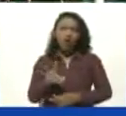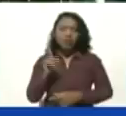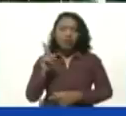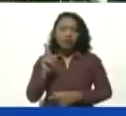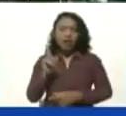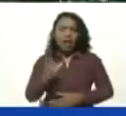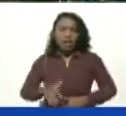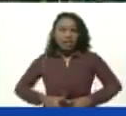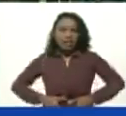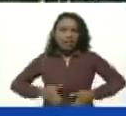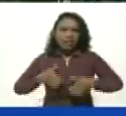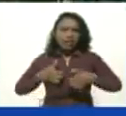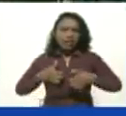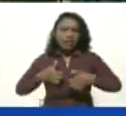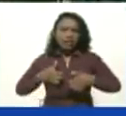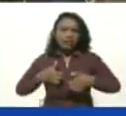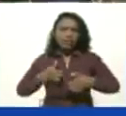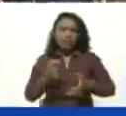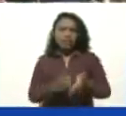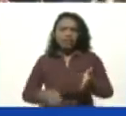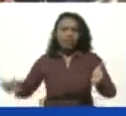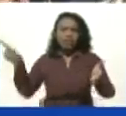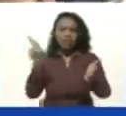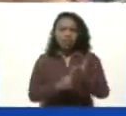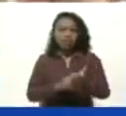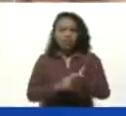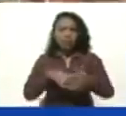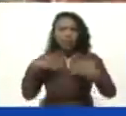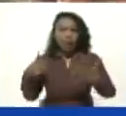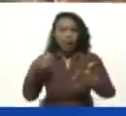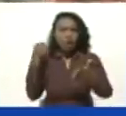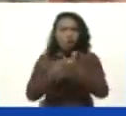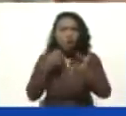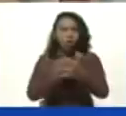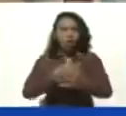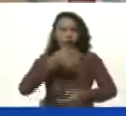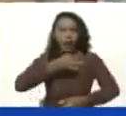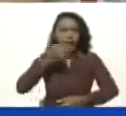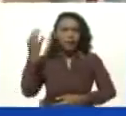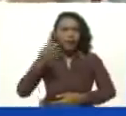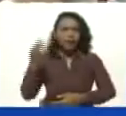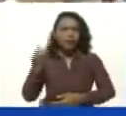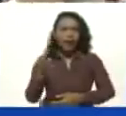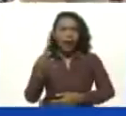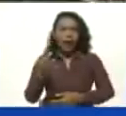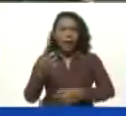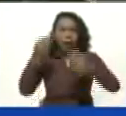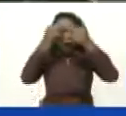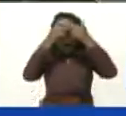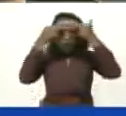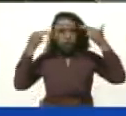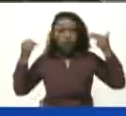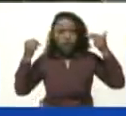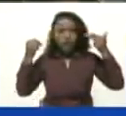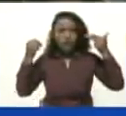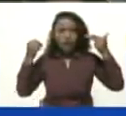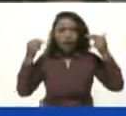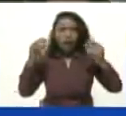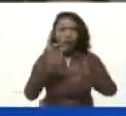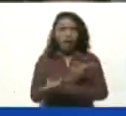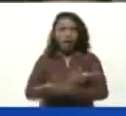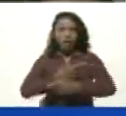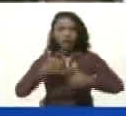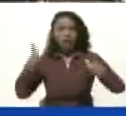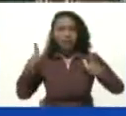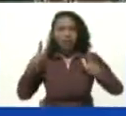la indignación, la ratificación de que la lucha por la verdad, por la inocencia y por la libertad